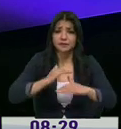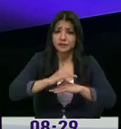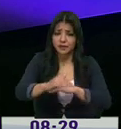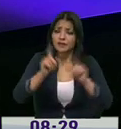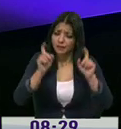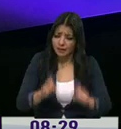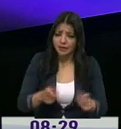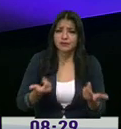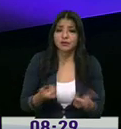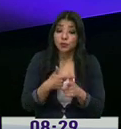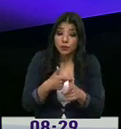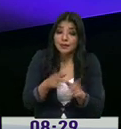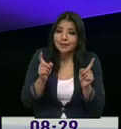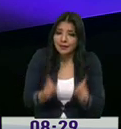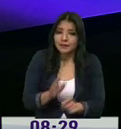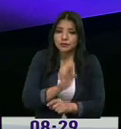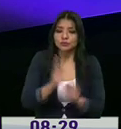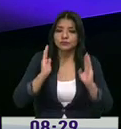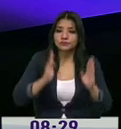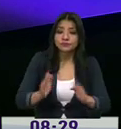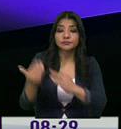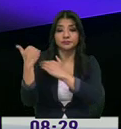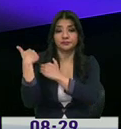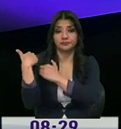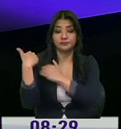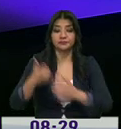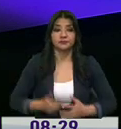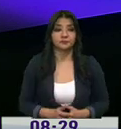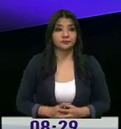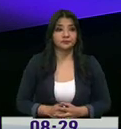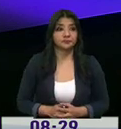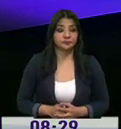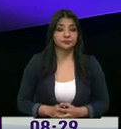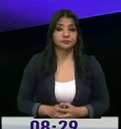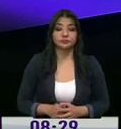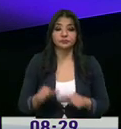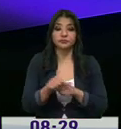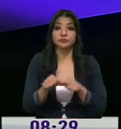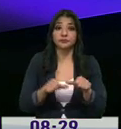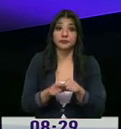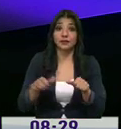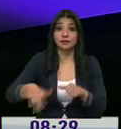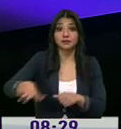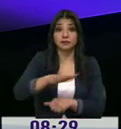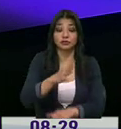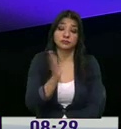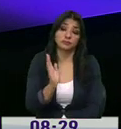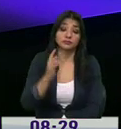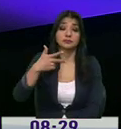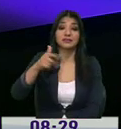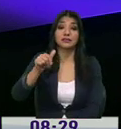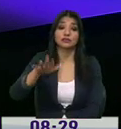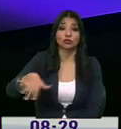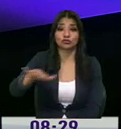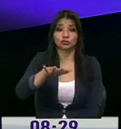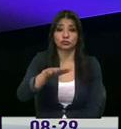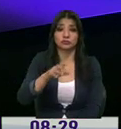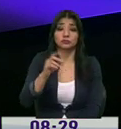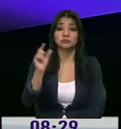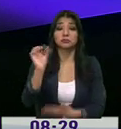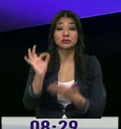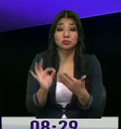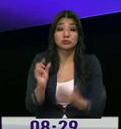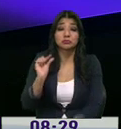autoridad a darles mejores días. O sea, miremos el Zonal de los Chillos, que son muy eficientes ahí, con el poco presupuesto, ojalá les den más